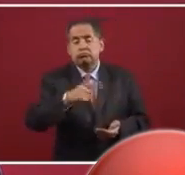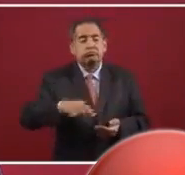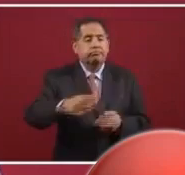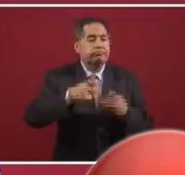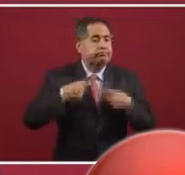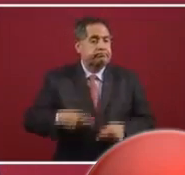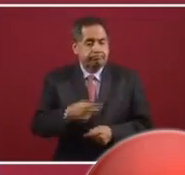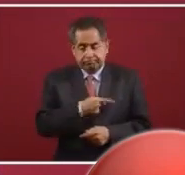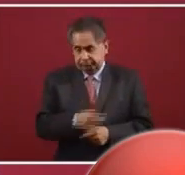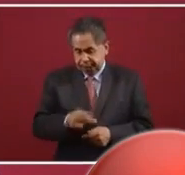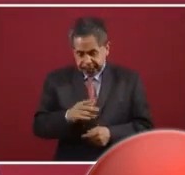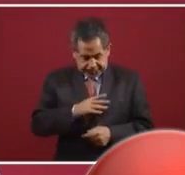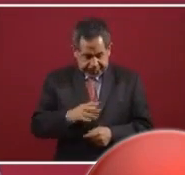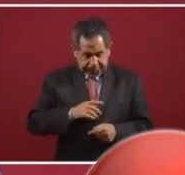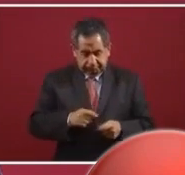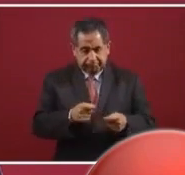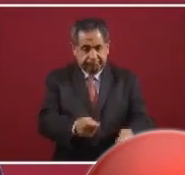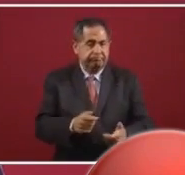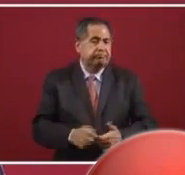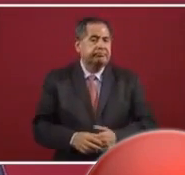México.